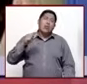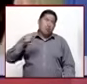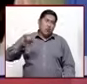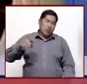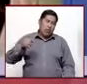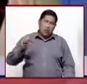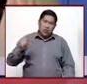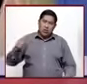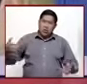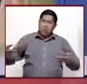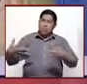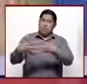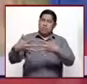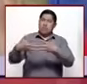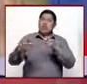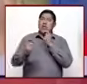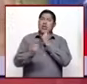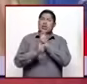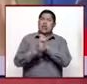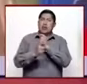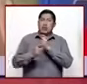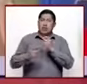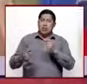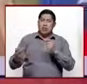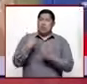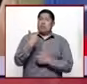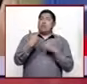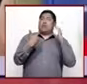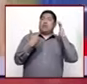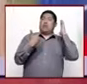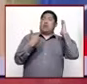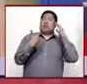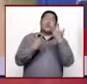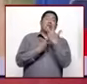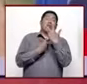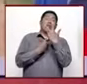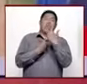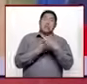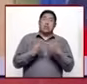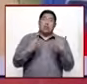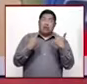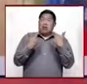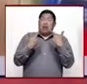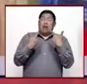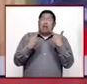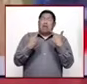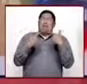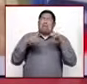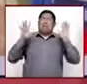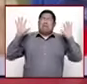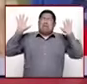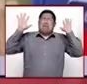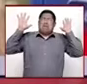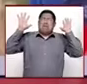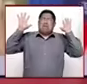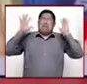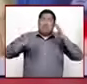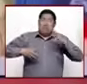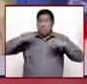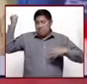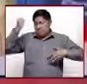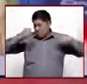trancado con un taxi y me han asaltado tres con arma de alto calibre, ¿no? Casi 10 de tamaño las